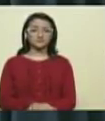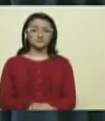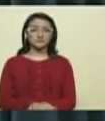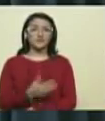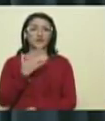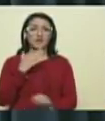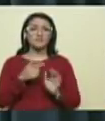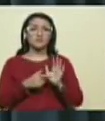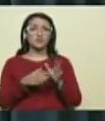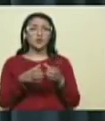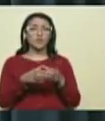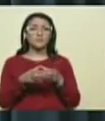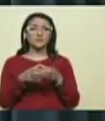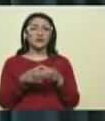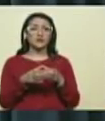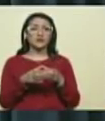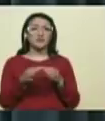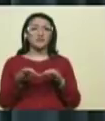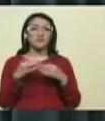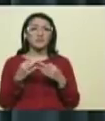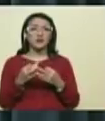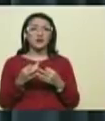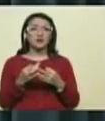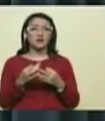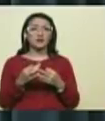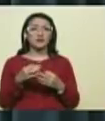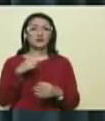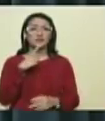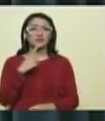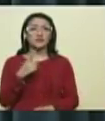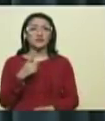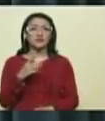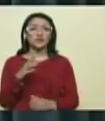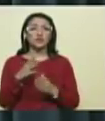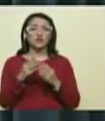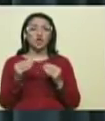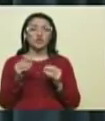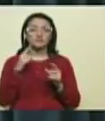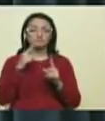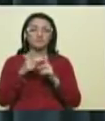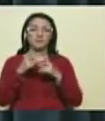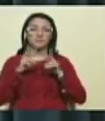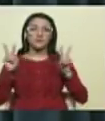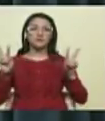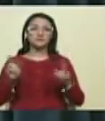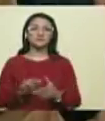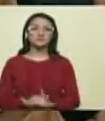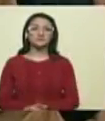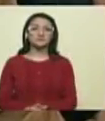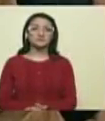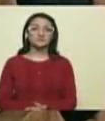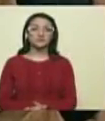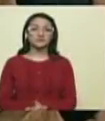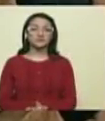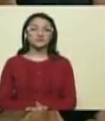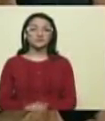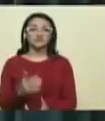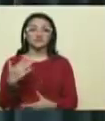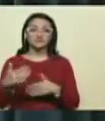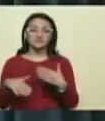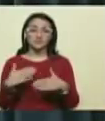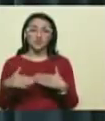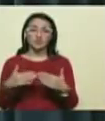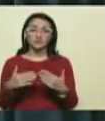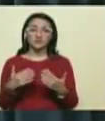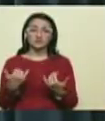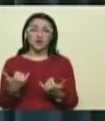el mismo Comité de Víctimas, de Familiares de las Víctimas, dijo: todo por la paz, todo sea por la paz. Es decir, este proceso está en